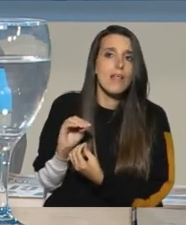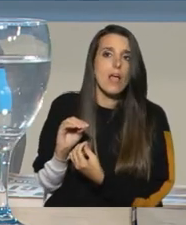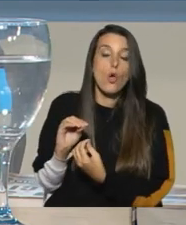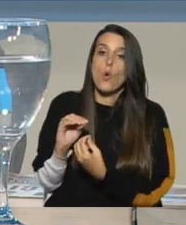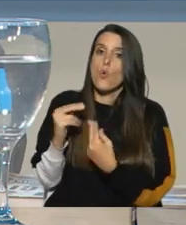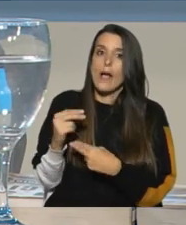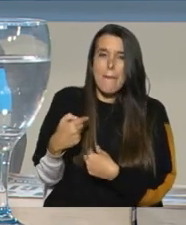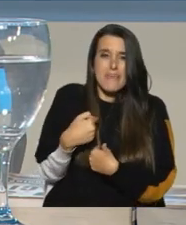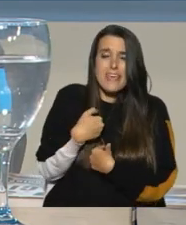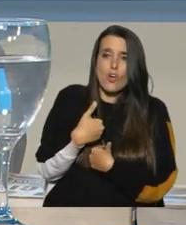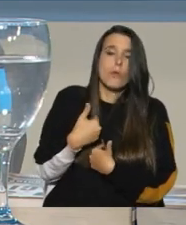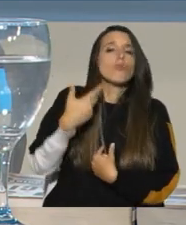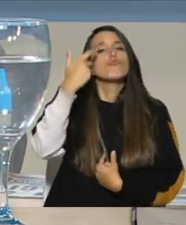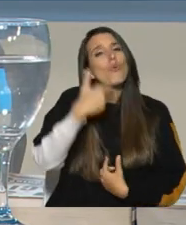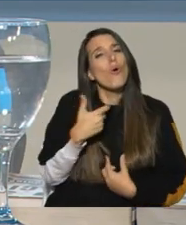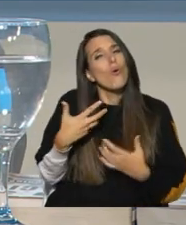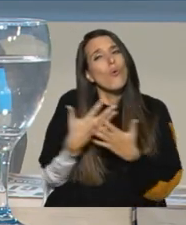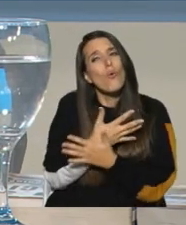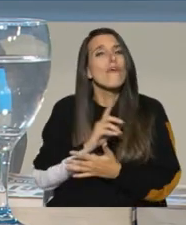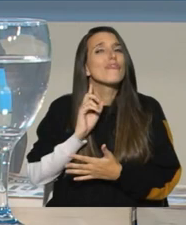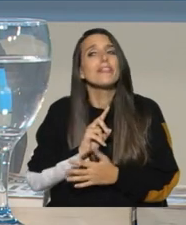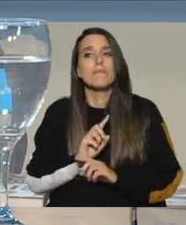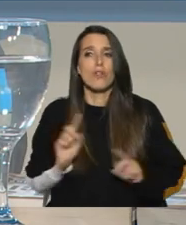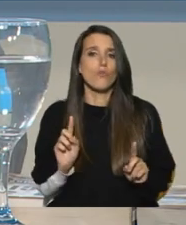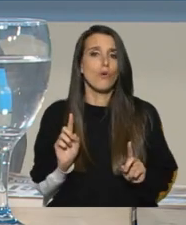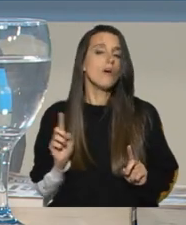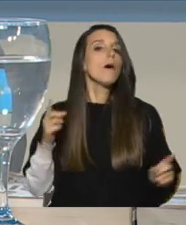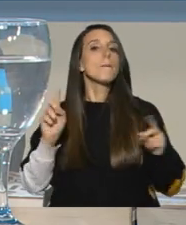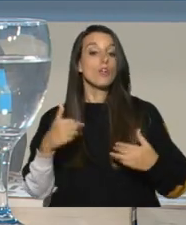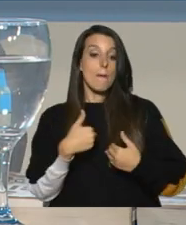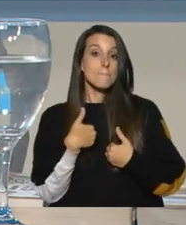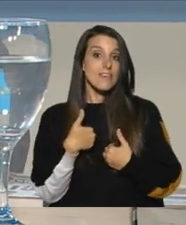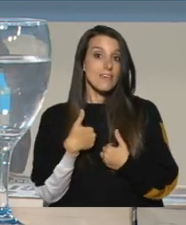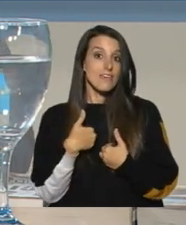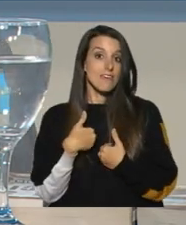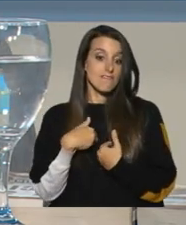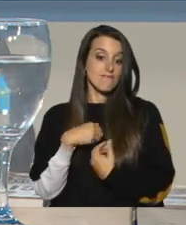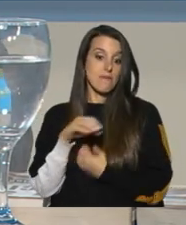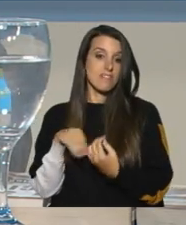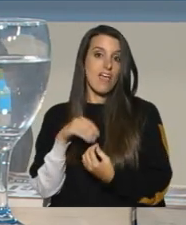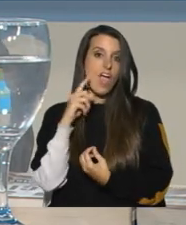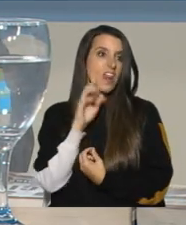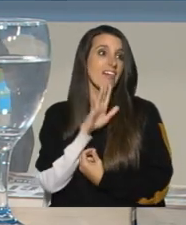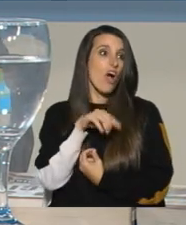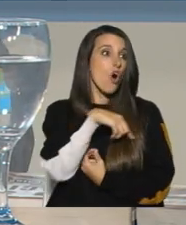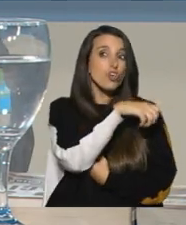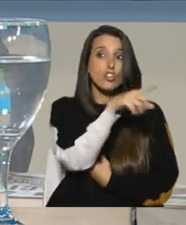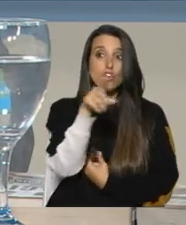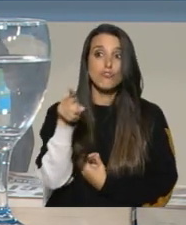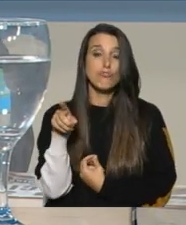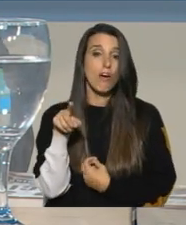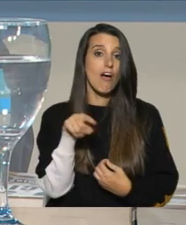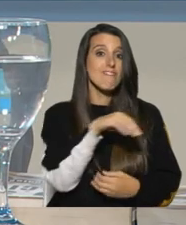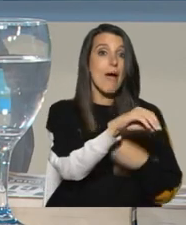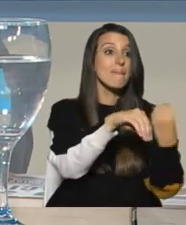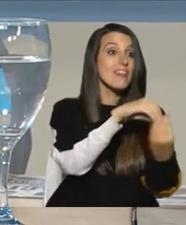que se me hablara como que fuera una víctima, yo al contrario. Pero el caso mío no es nada comparado al caso de otros